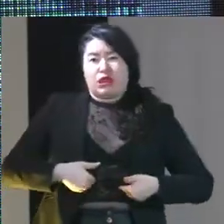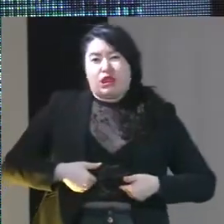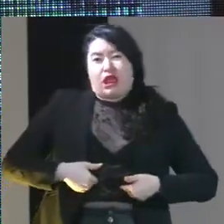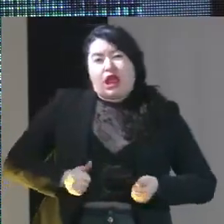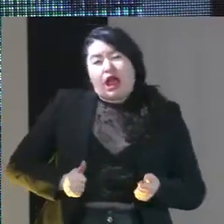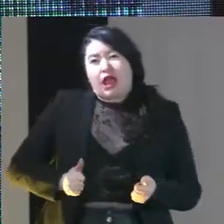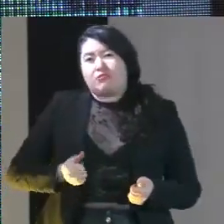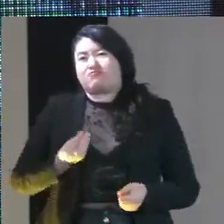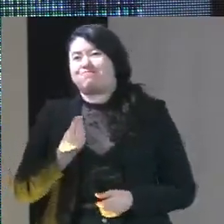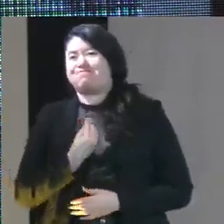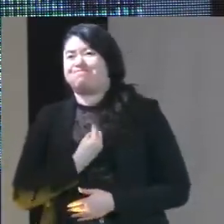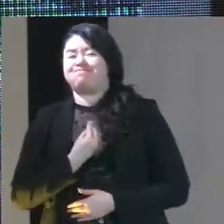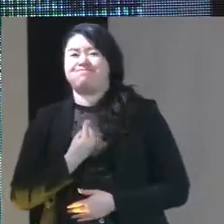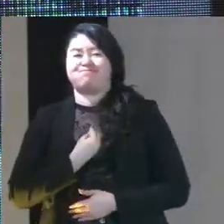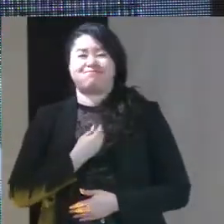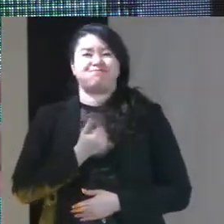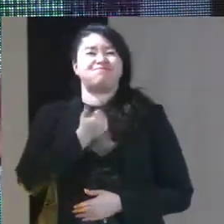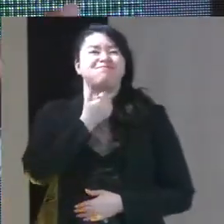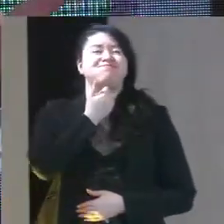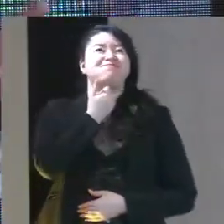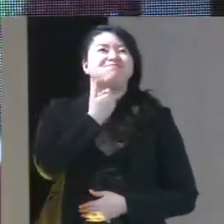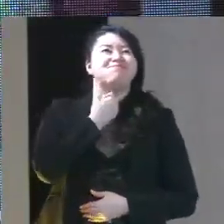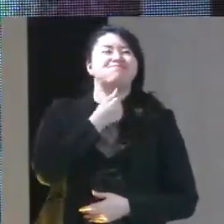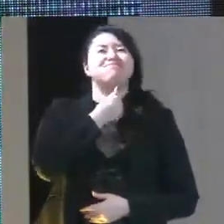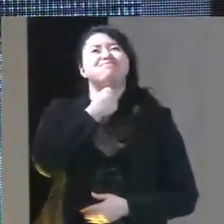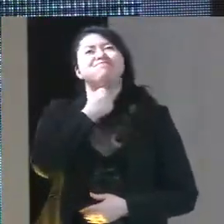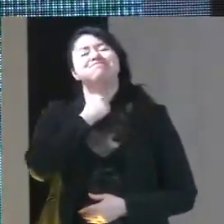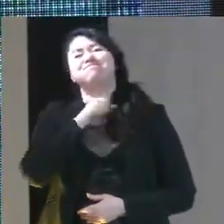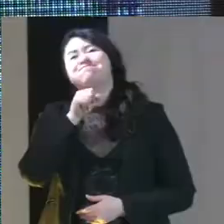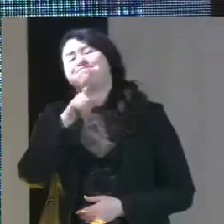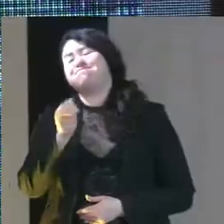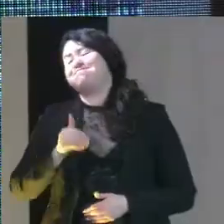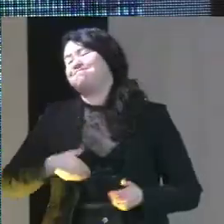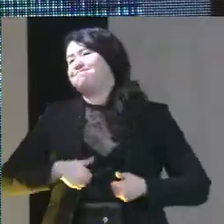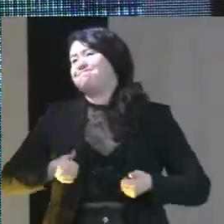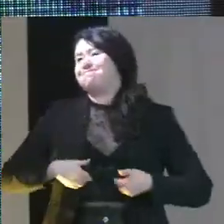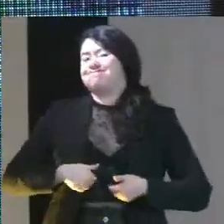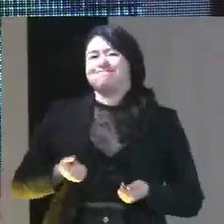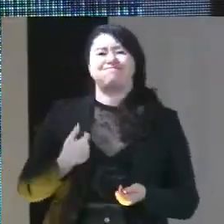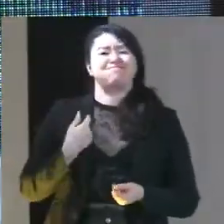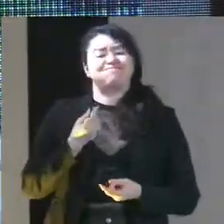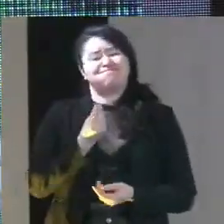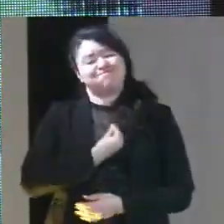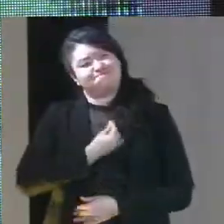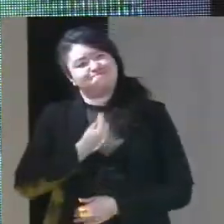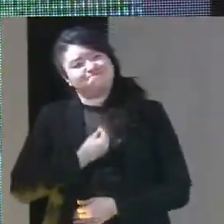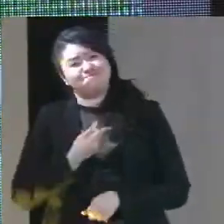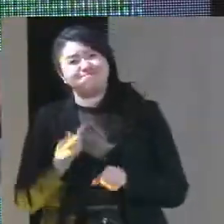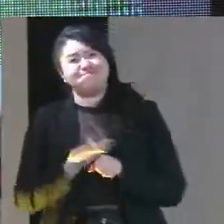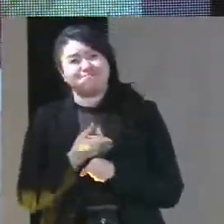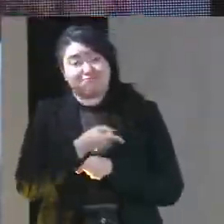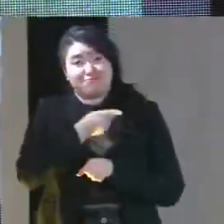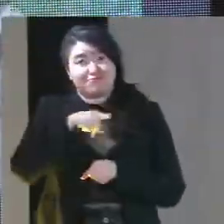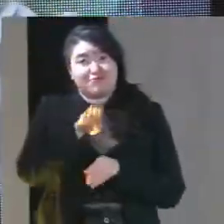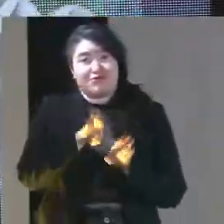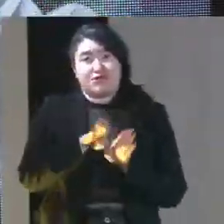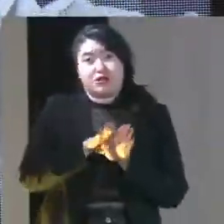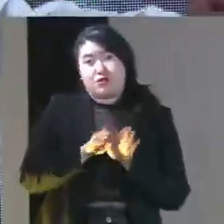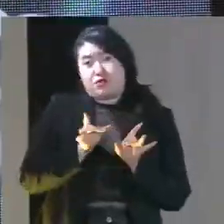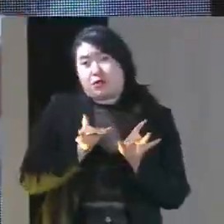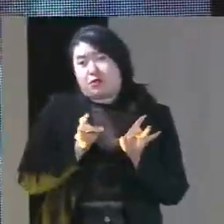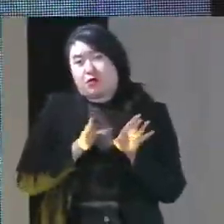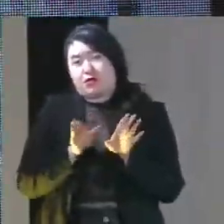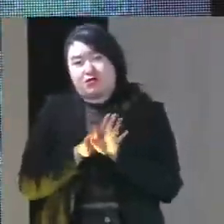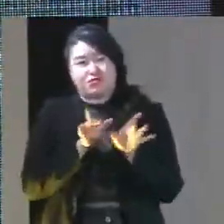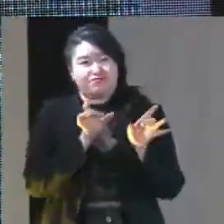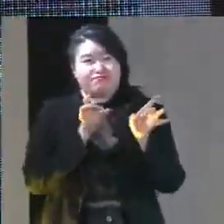y frío, y como están acostumbrados y hechos a ello más que otros. La manera que tienen de pelear es abajados por el suelo, mientras